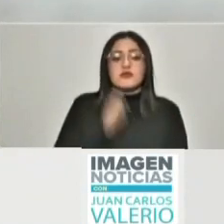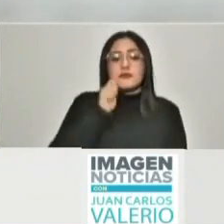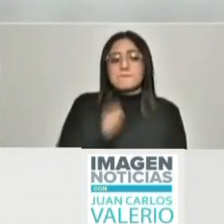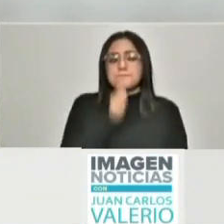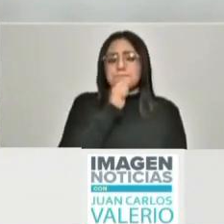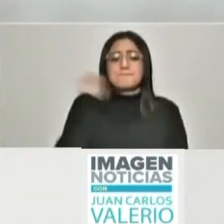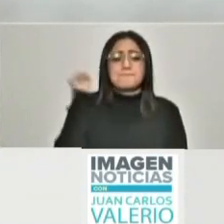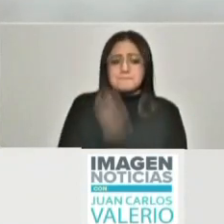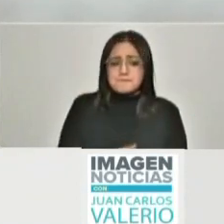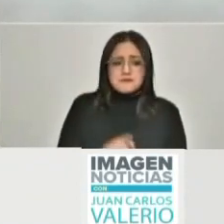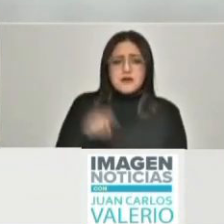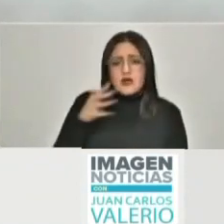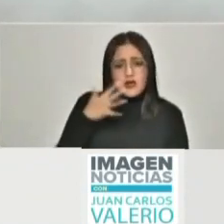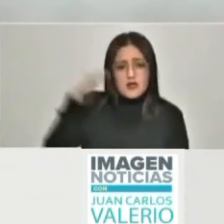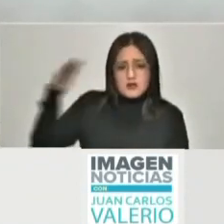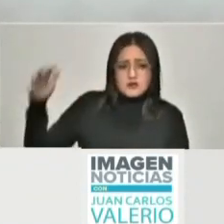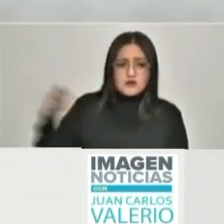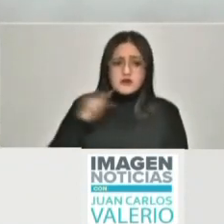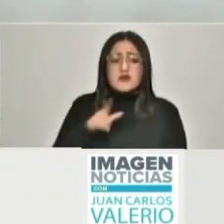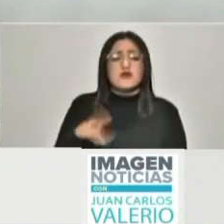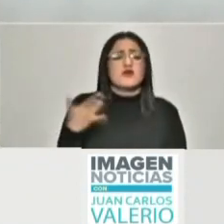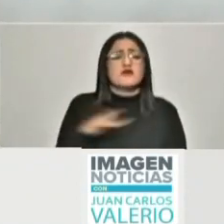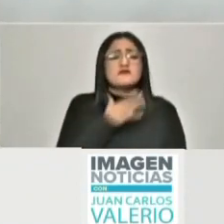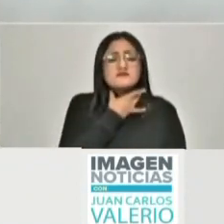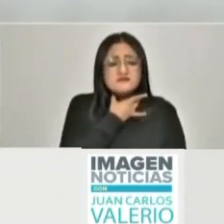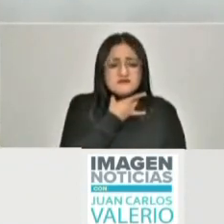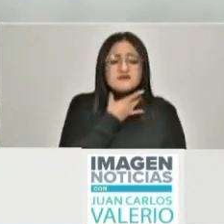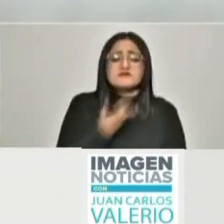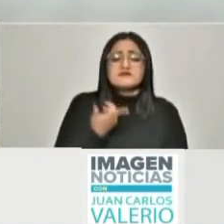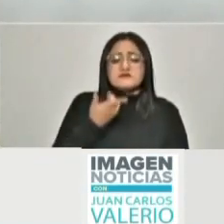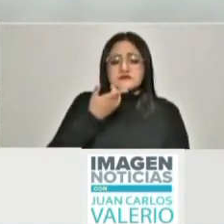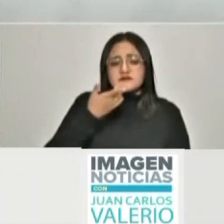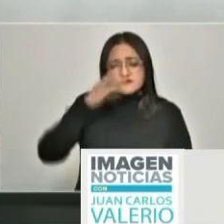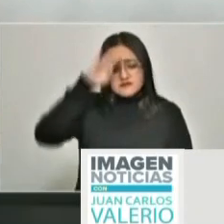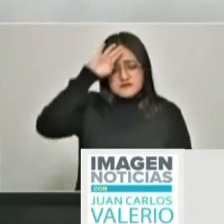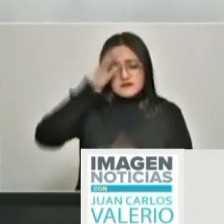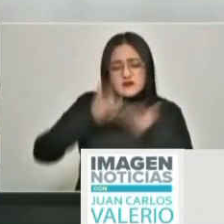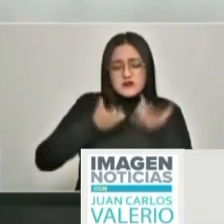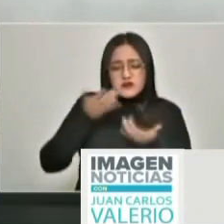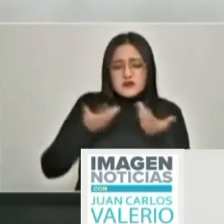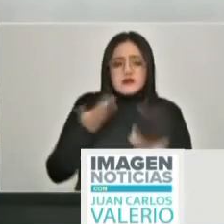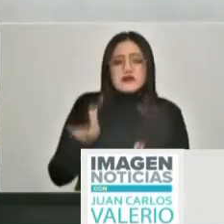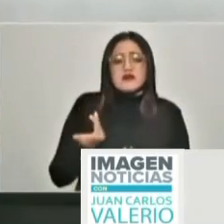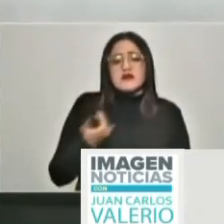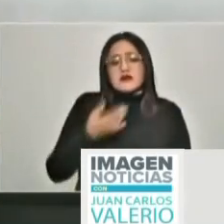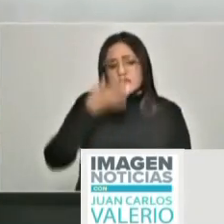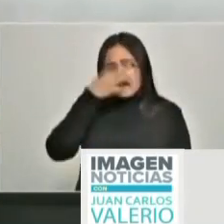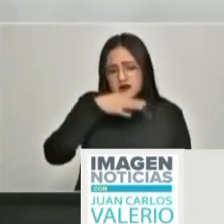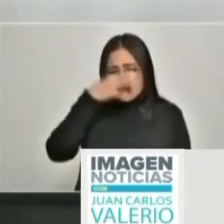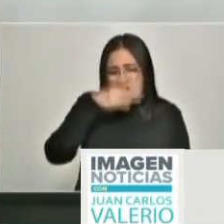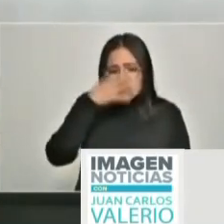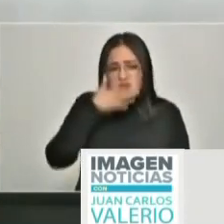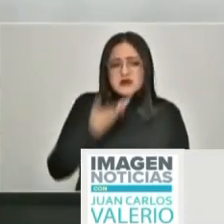la misma que el adulto, es dolor de garganta, fiebre, malestar general, rinorrea,